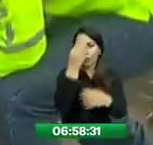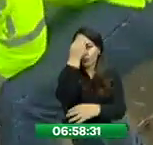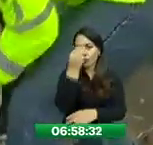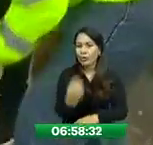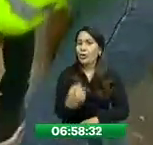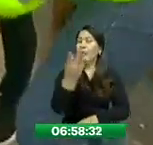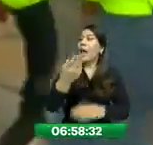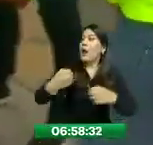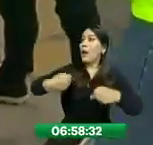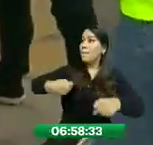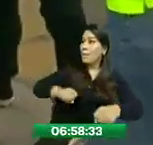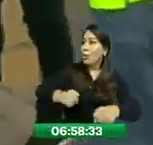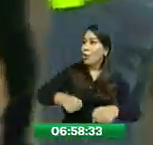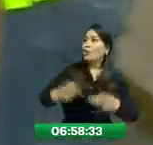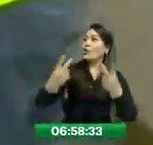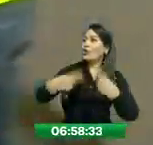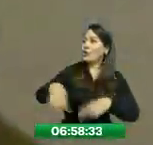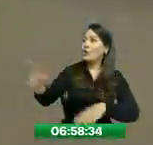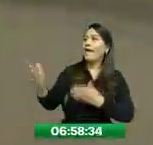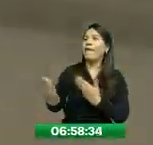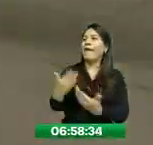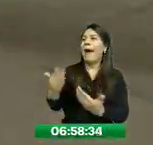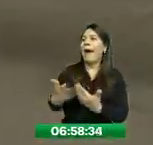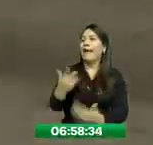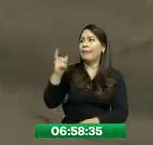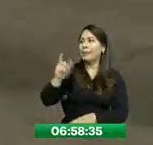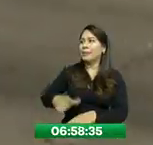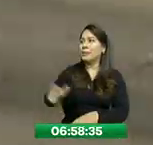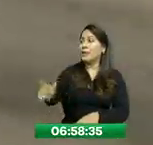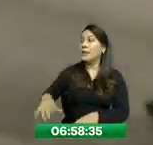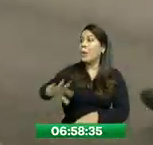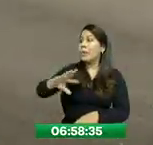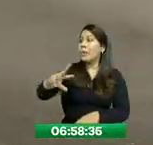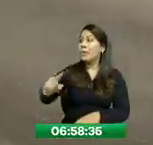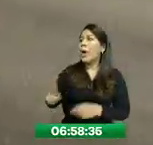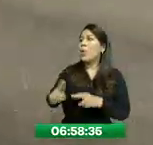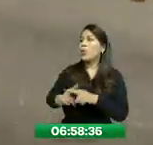las motocicletas, que son el vehículo predilecto, el vehículo que